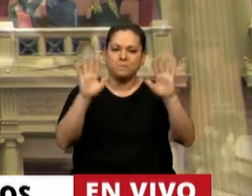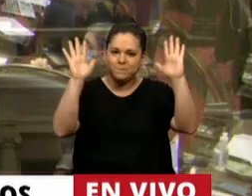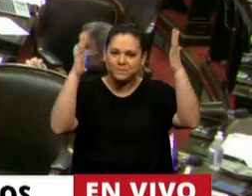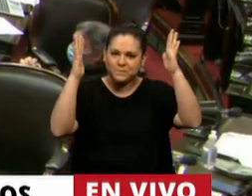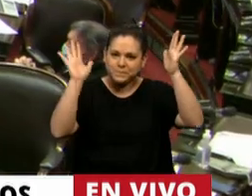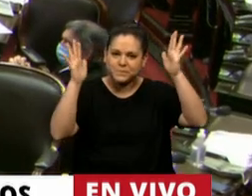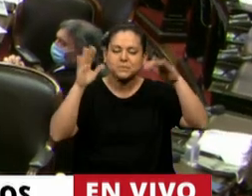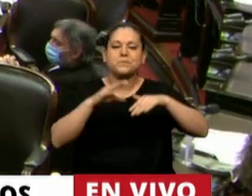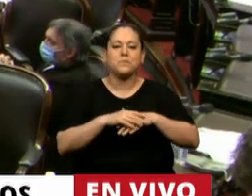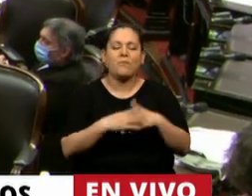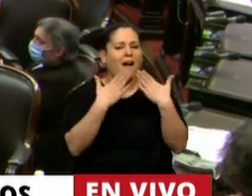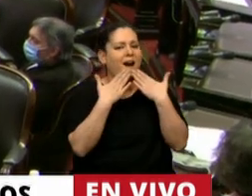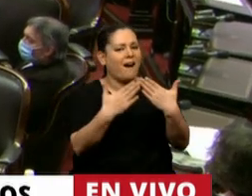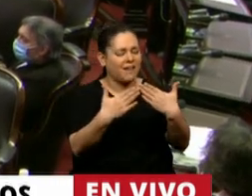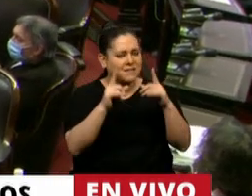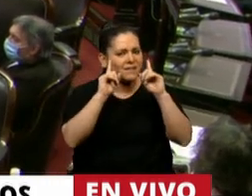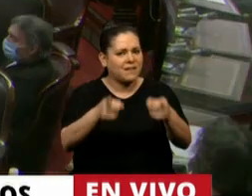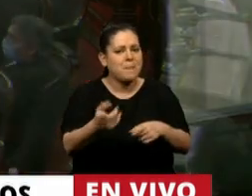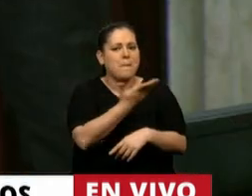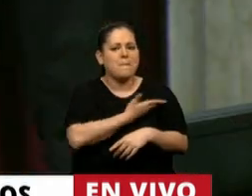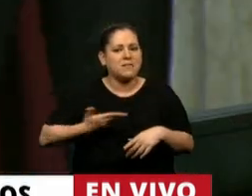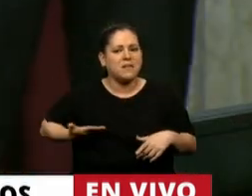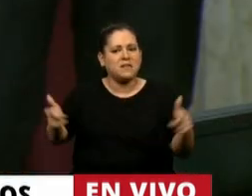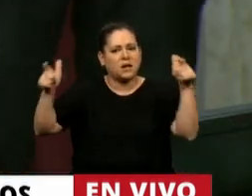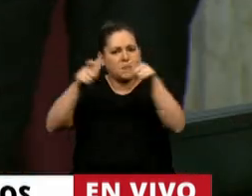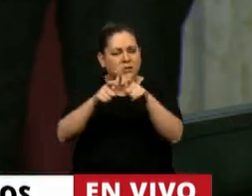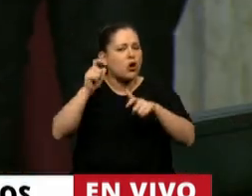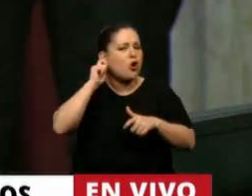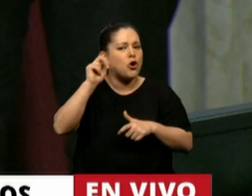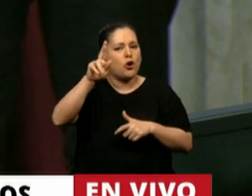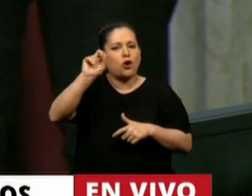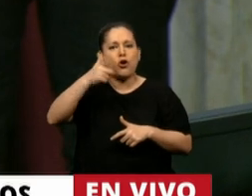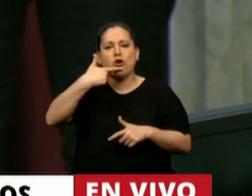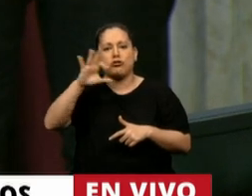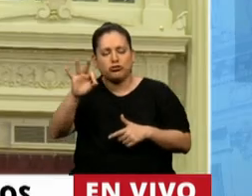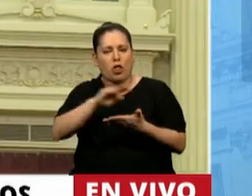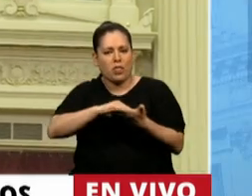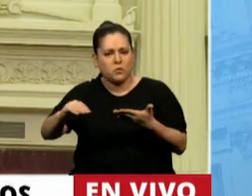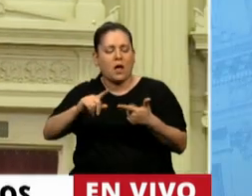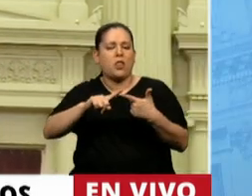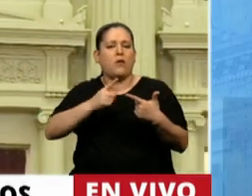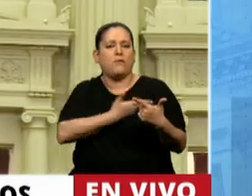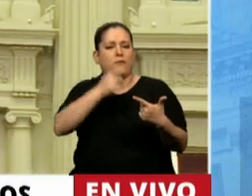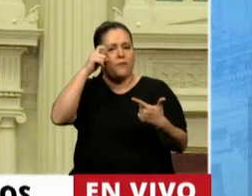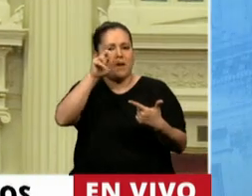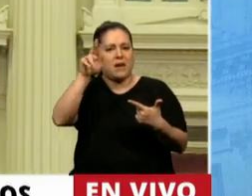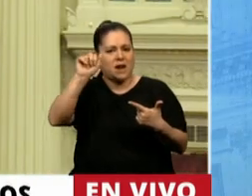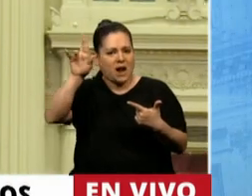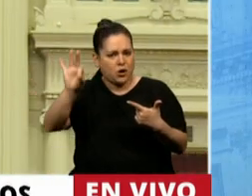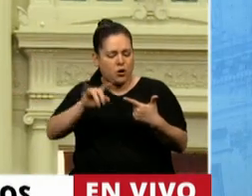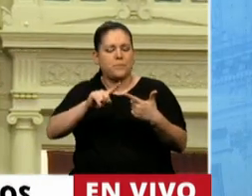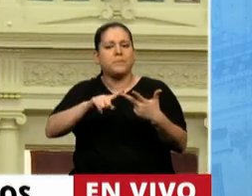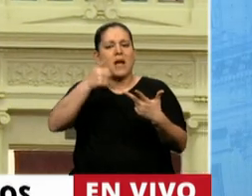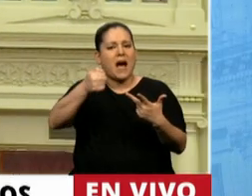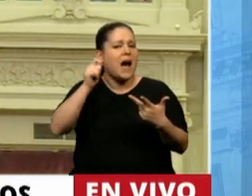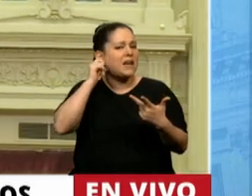recinto y agradecerle al presidente de la comisión Leonardo groso al diputado ferraro y a la diputada Daniel avilar